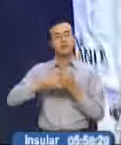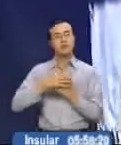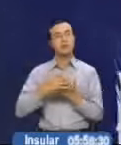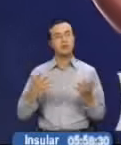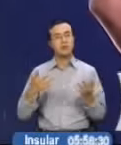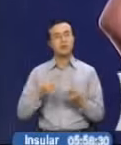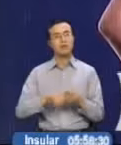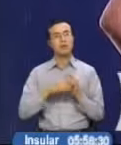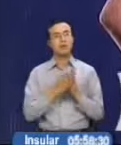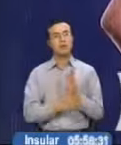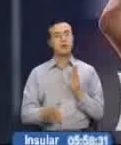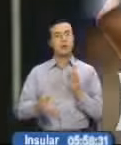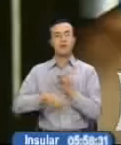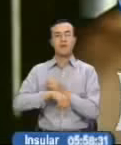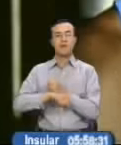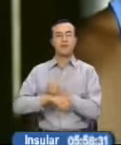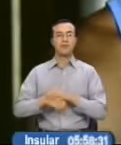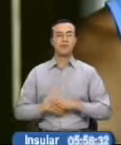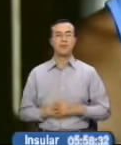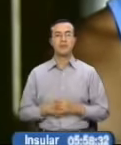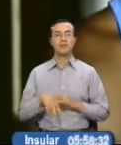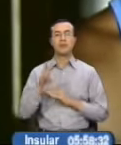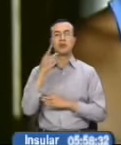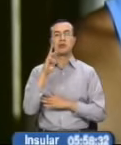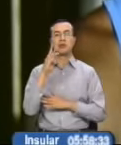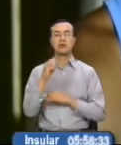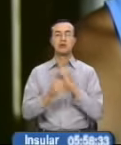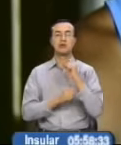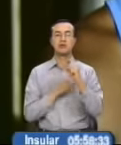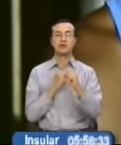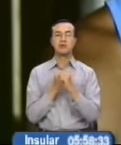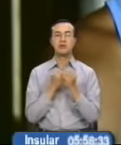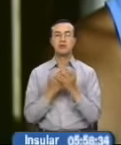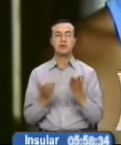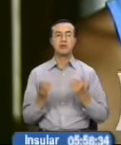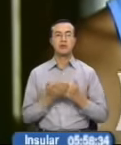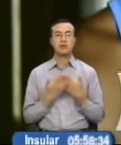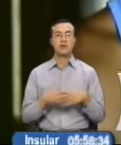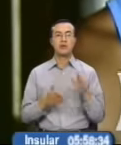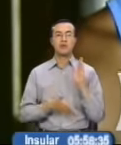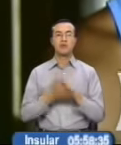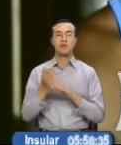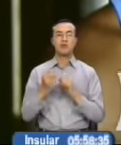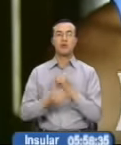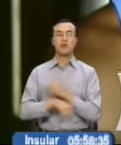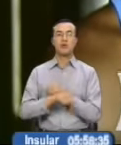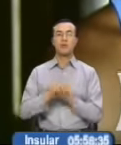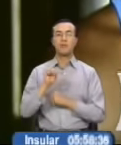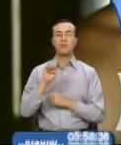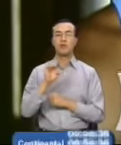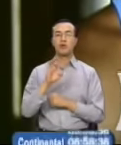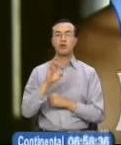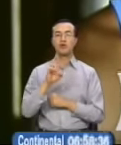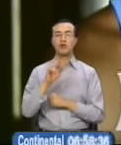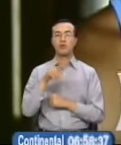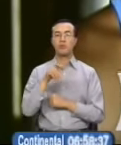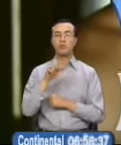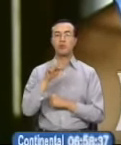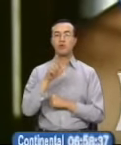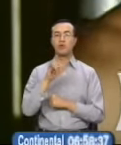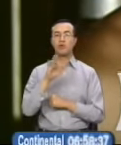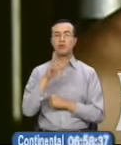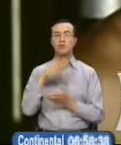sus comienzos deportivos. Ya él tenía 16 años y se fue a jugar al Metropolitano. Y en el Metropolitano le